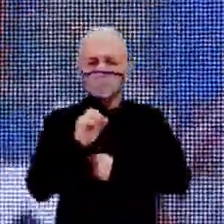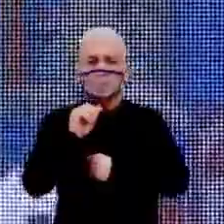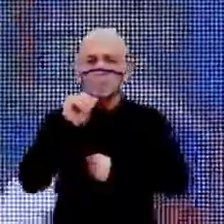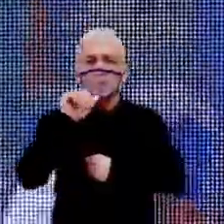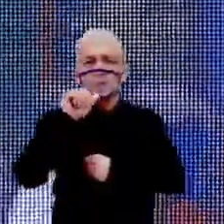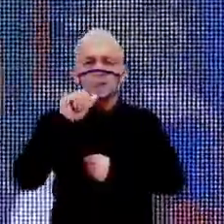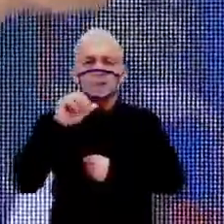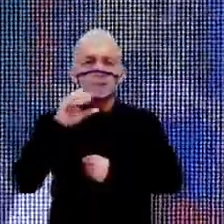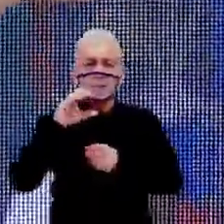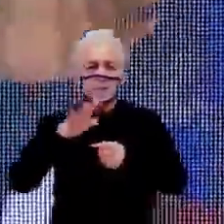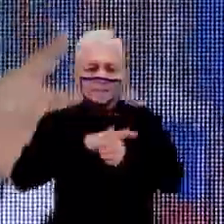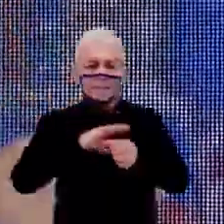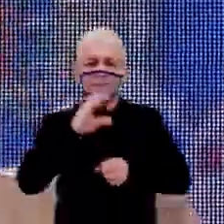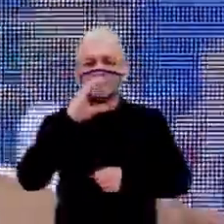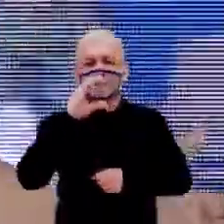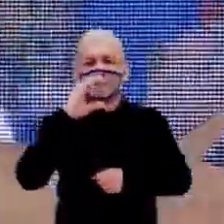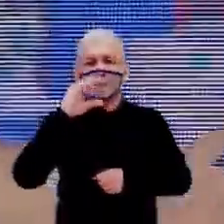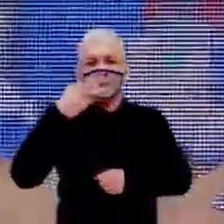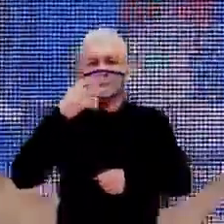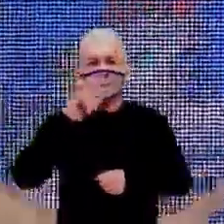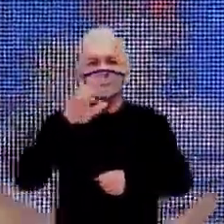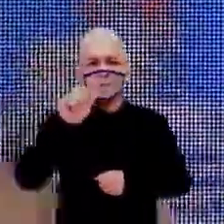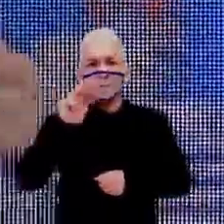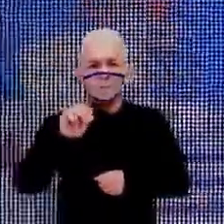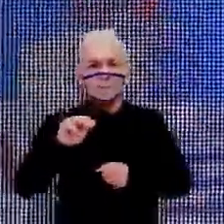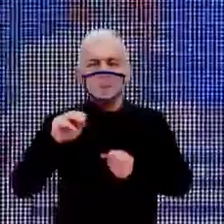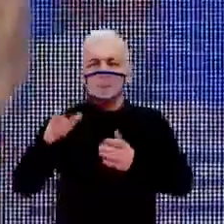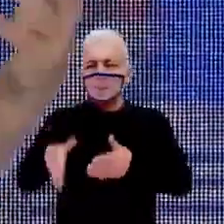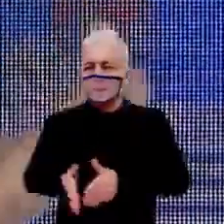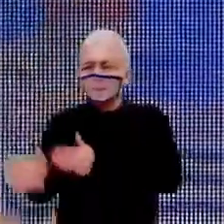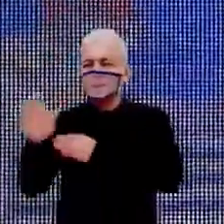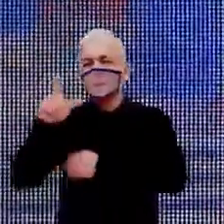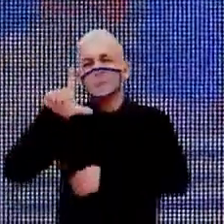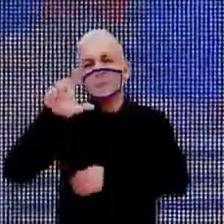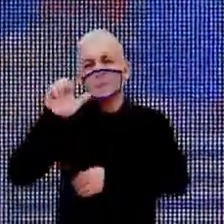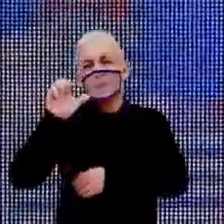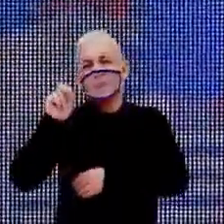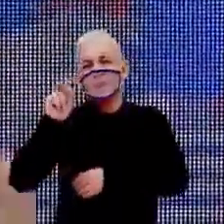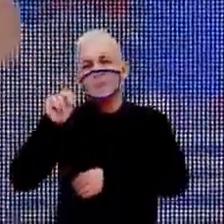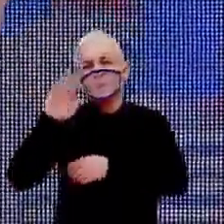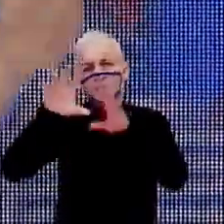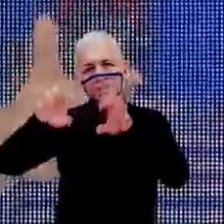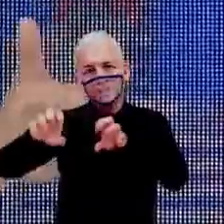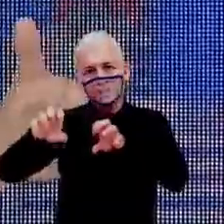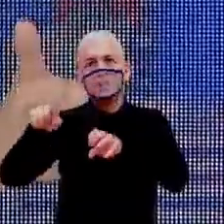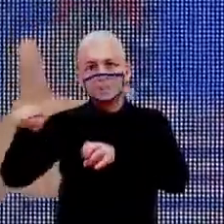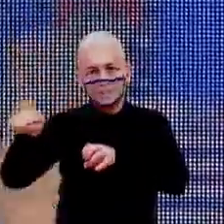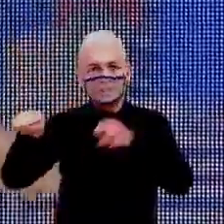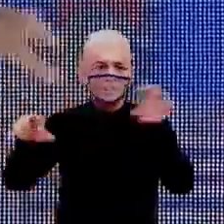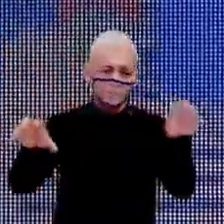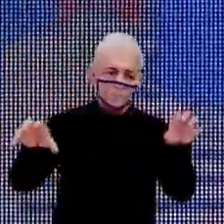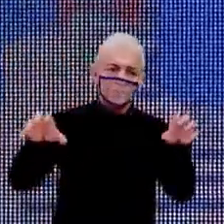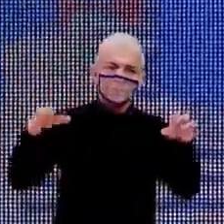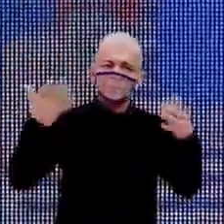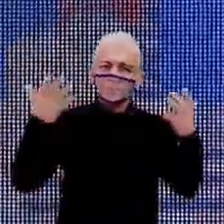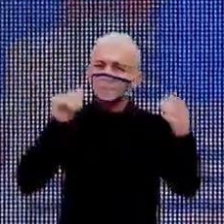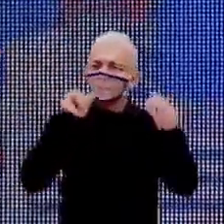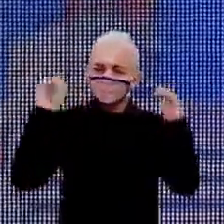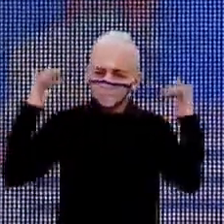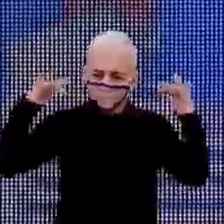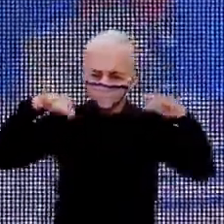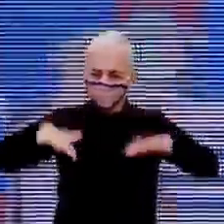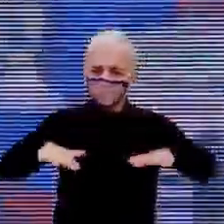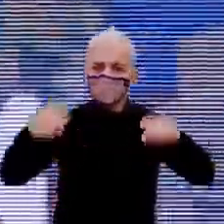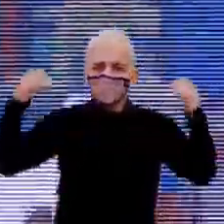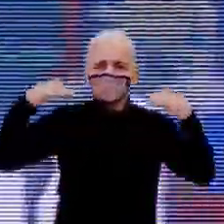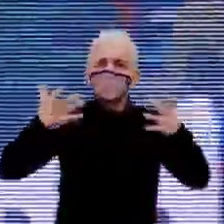de la Ullama y en la cuenca occidental el arroyo León. También vamos a trabajar muchísimo en esos receptores para que el alcantarillado pluvial